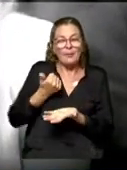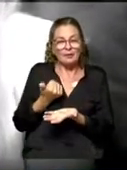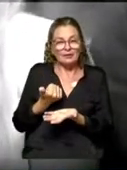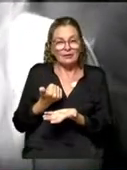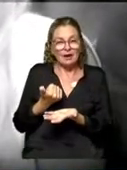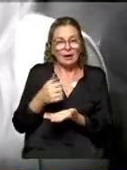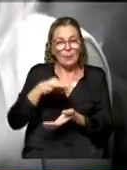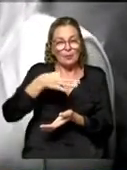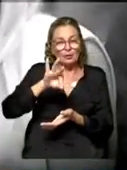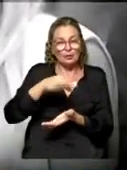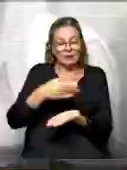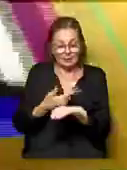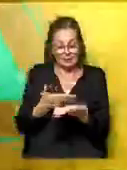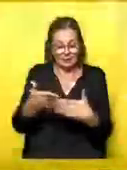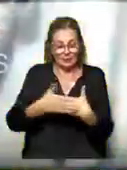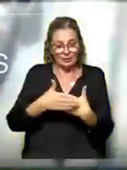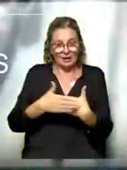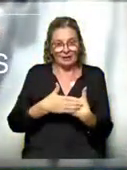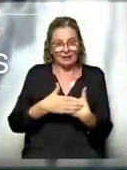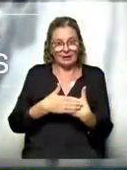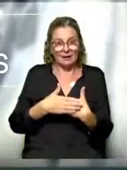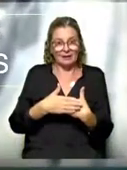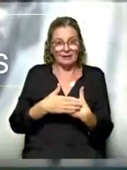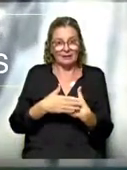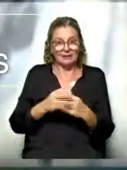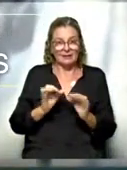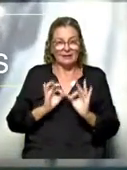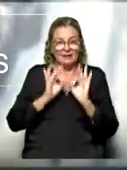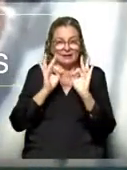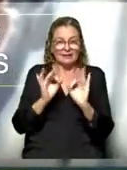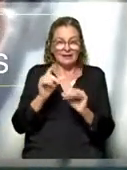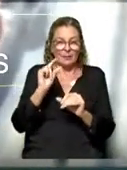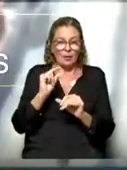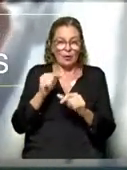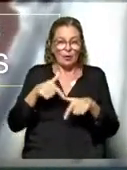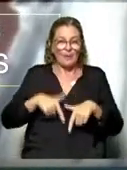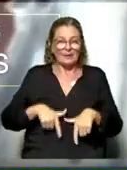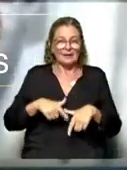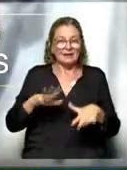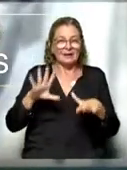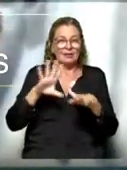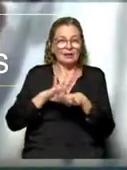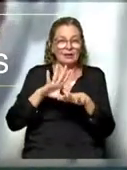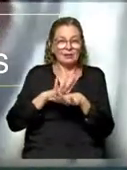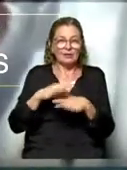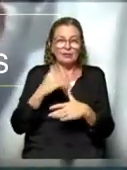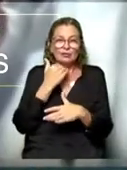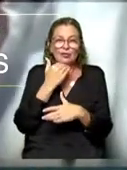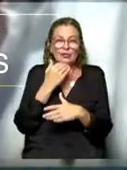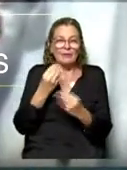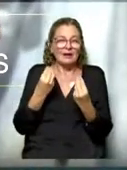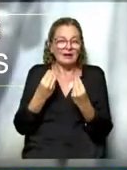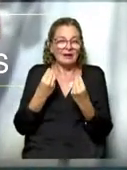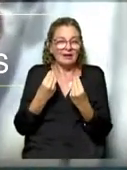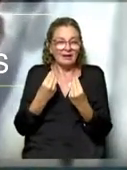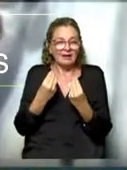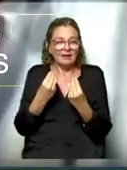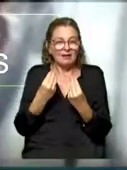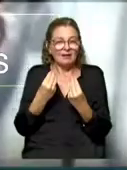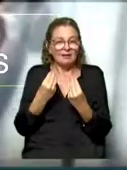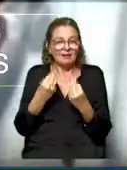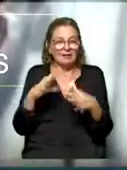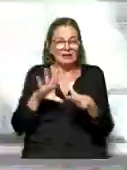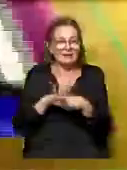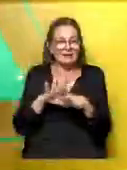las oportunidades que les ponemos cerca. Llegué con pocas ganas al Ministerio de Desarrollo Social y sin saber lo que era el Ministerio de